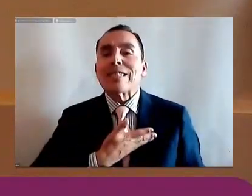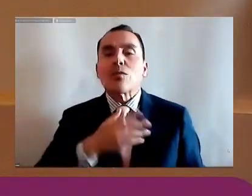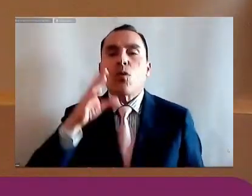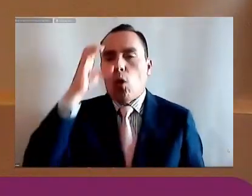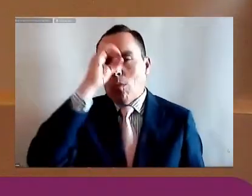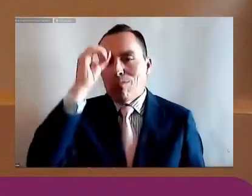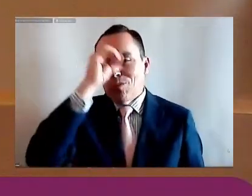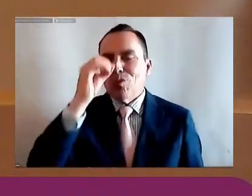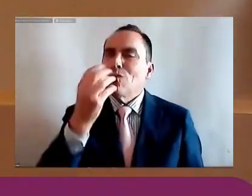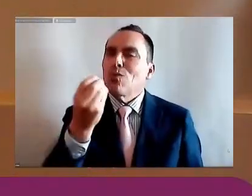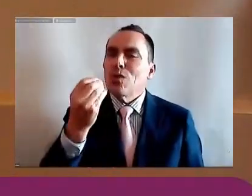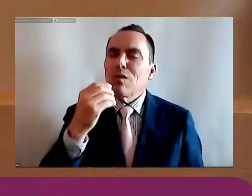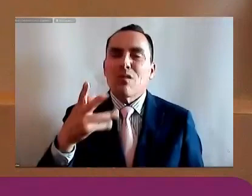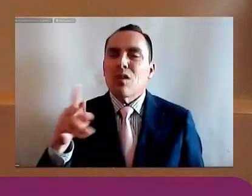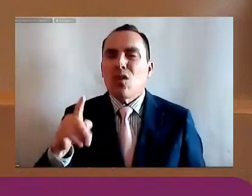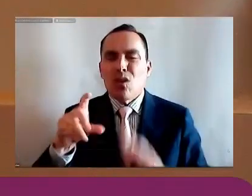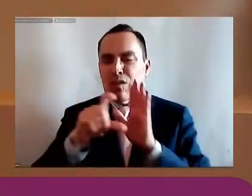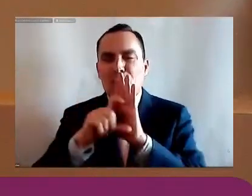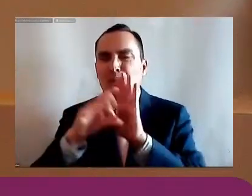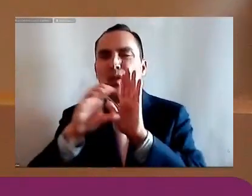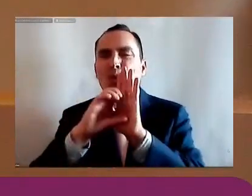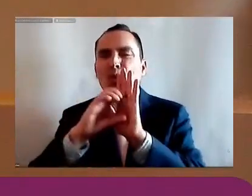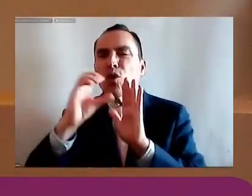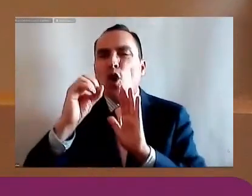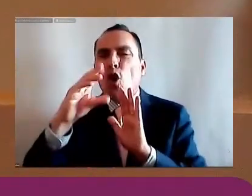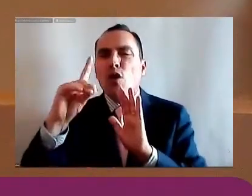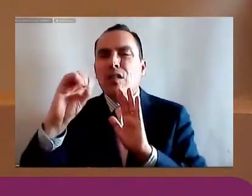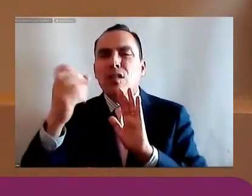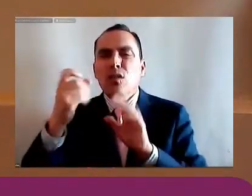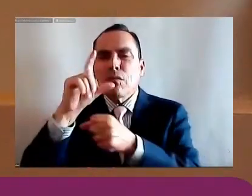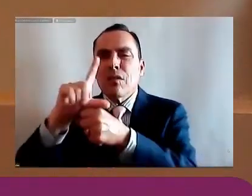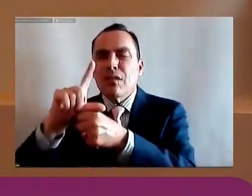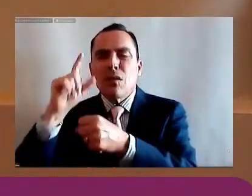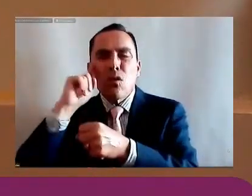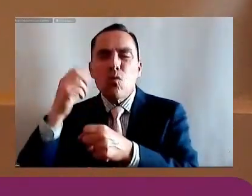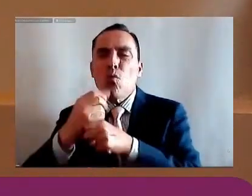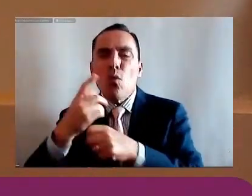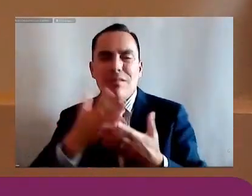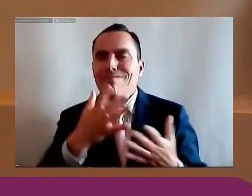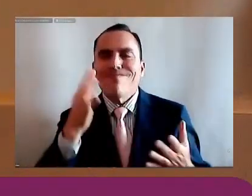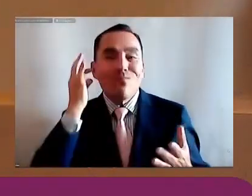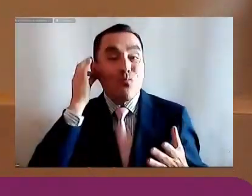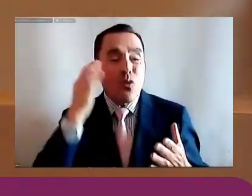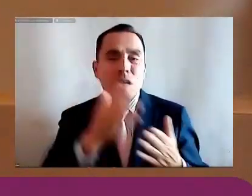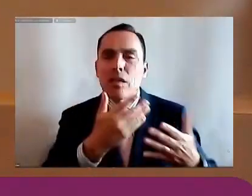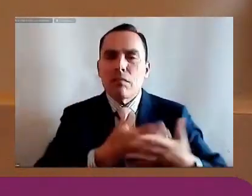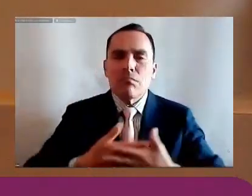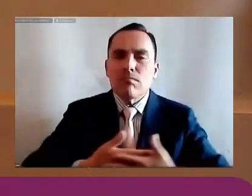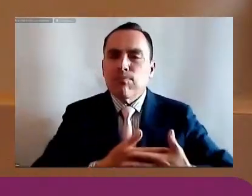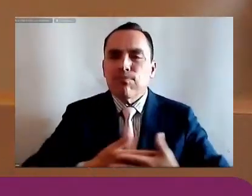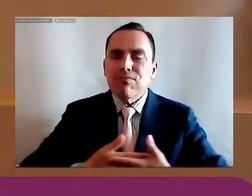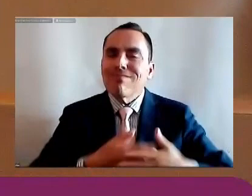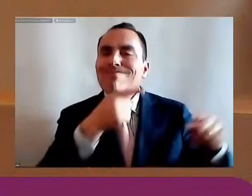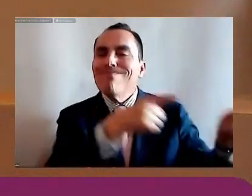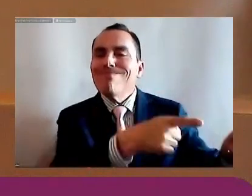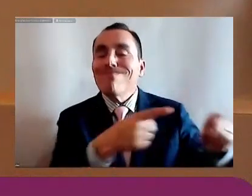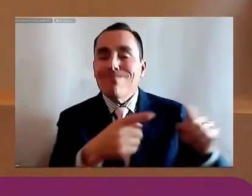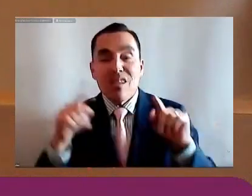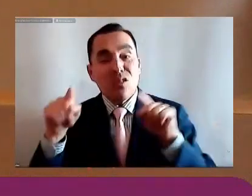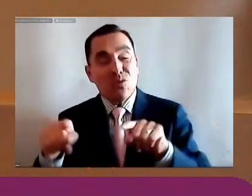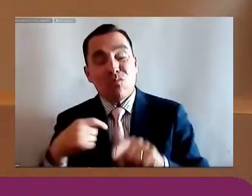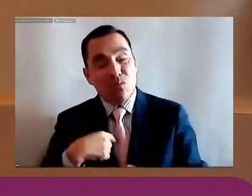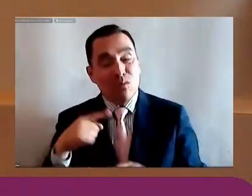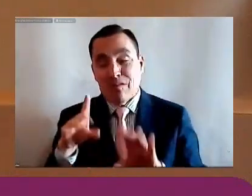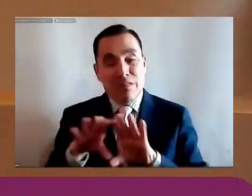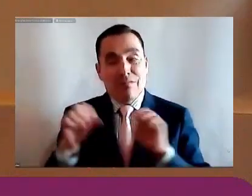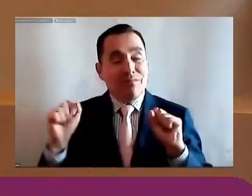paradigma machista. Las normas de tutela a la maternidad, y esto se puede pesquisar en la historia de la ley, no son en favor